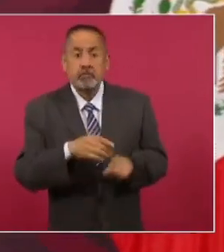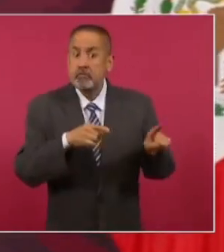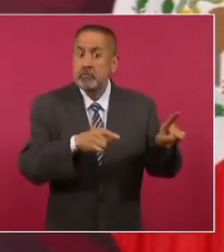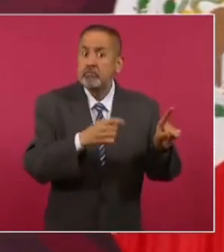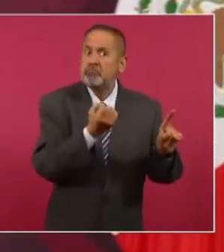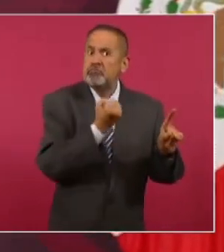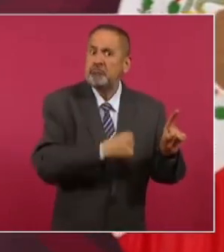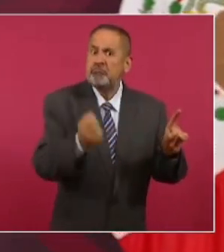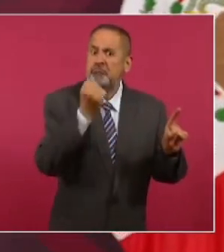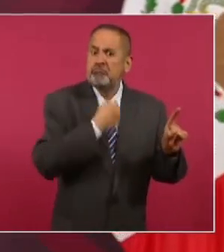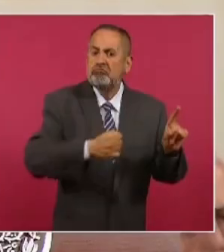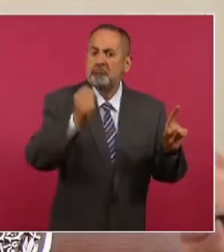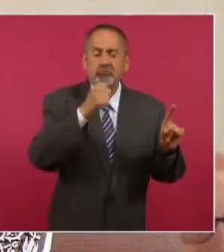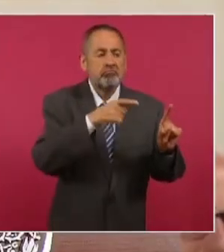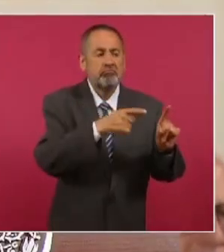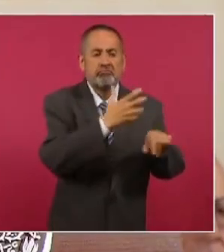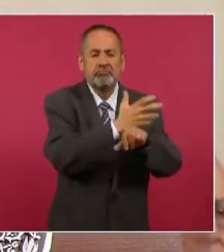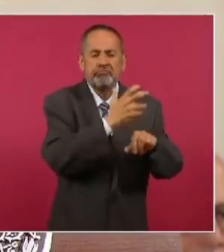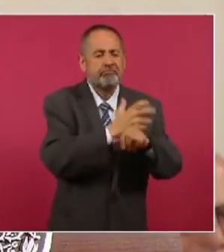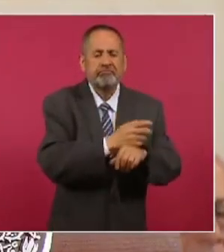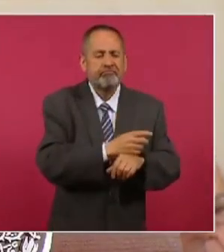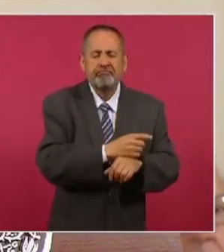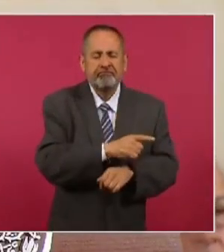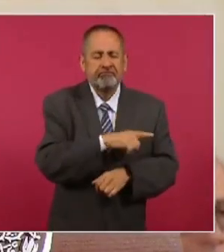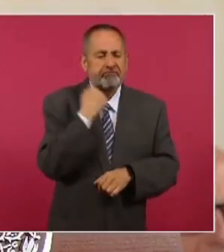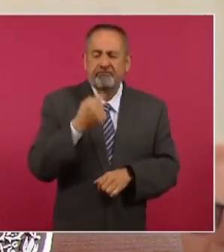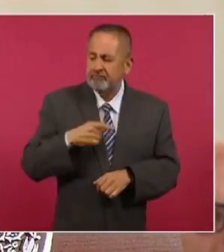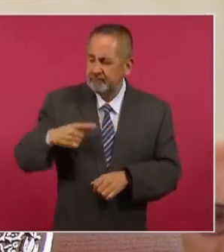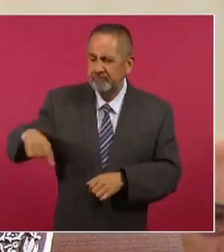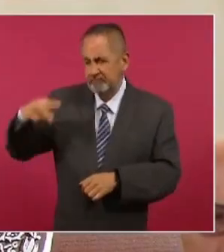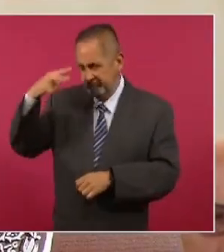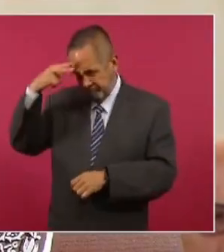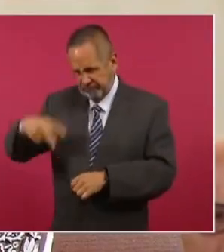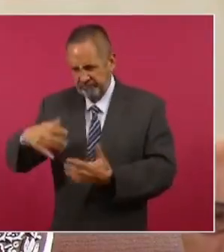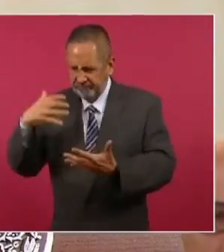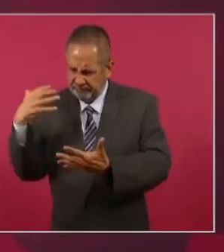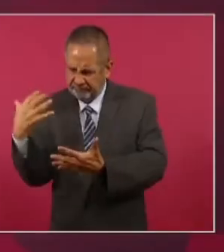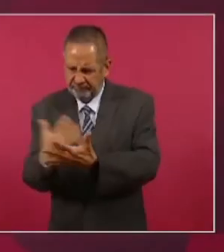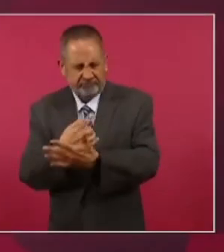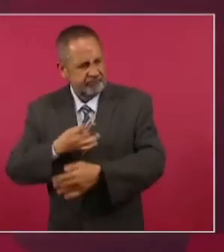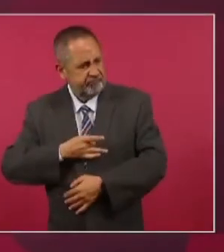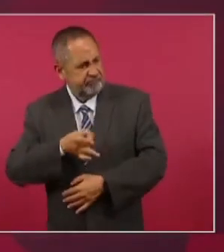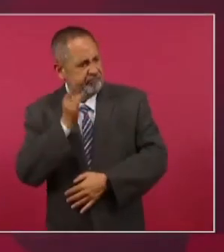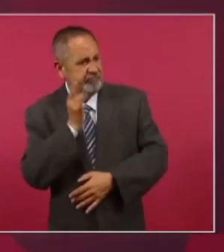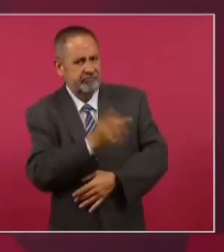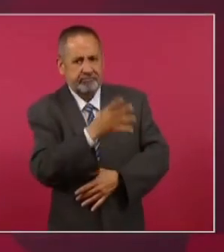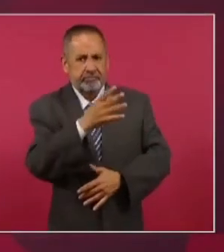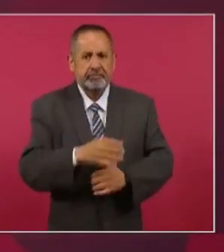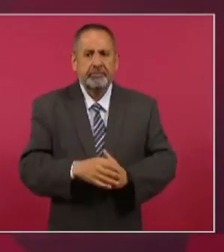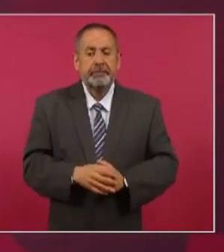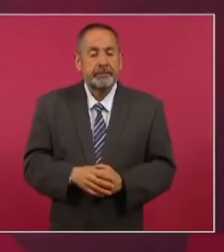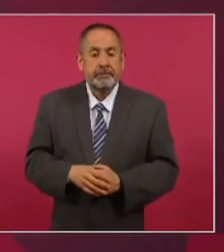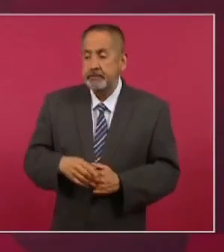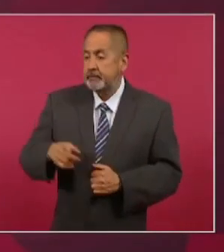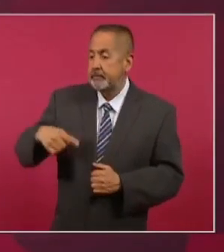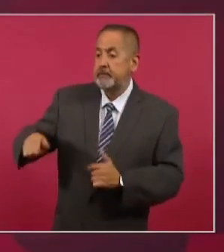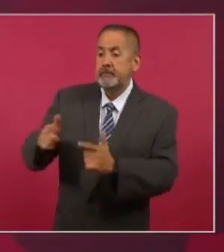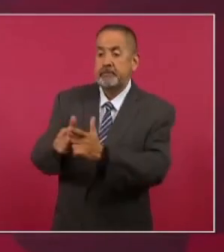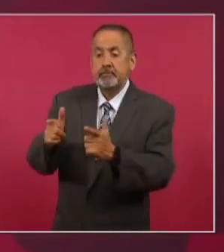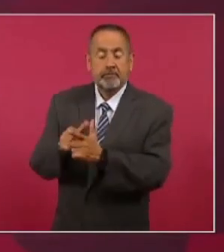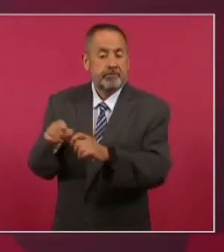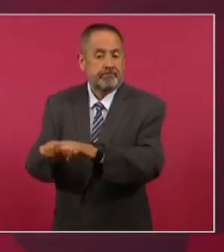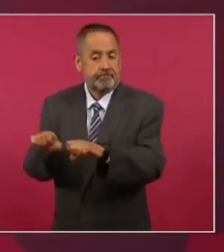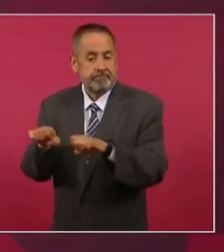ligas de Estados Unidos y la novena mexicana el